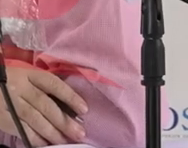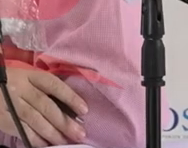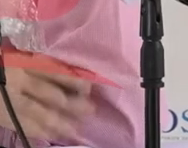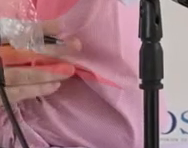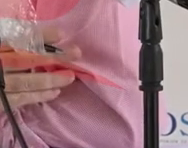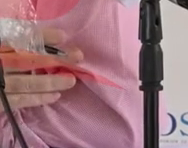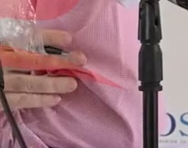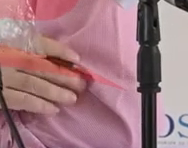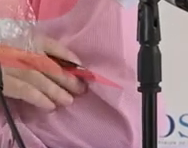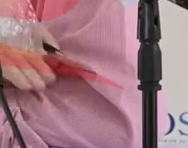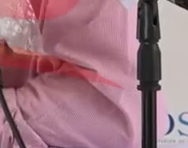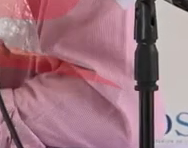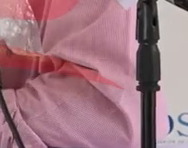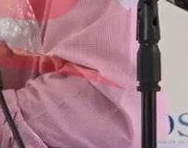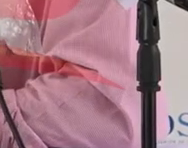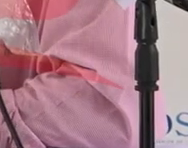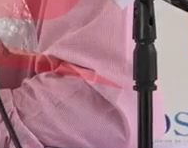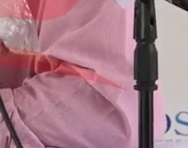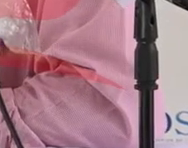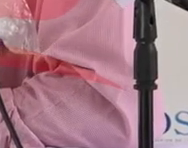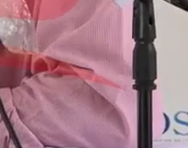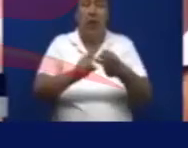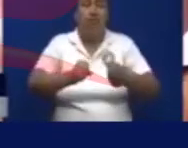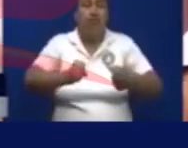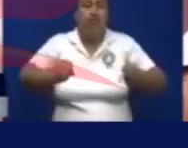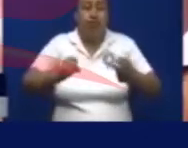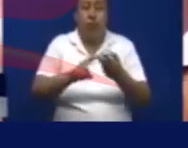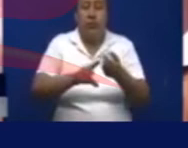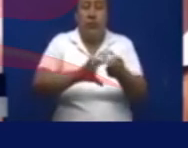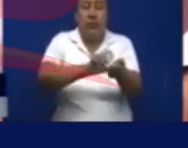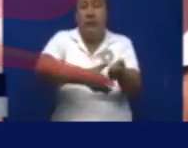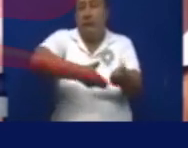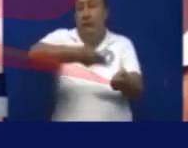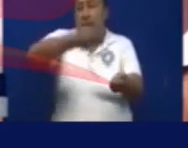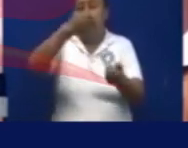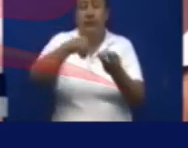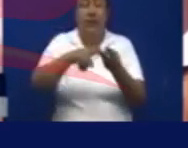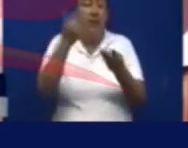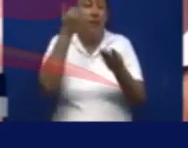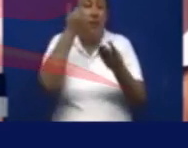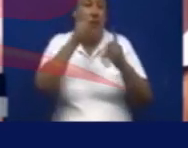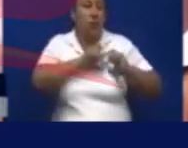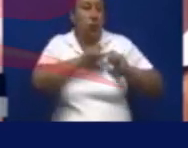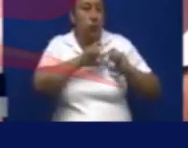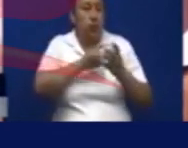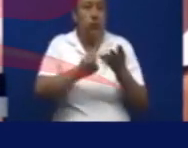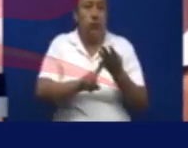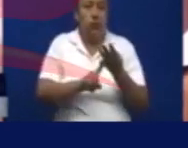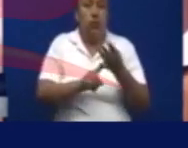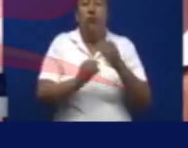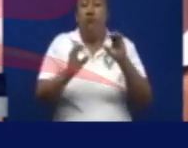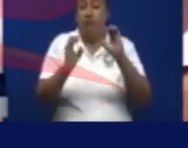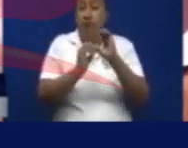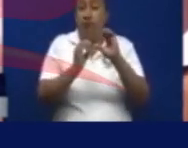El Consejo Superior de la empresa privada se refirió acerca de la denuncia que realizó el Ministerio de Salud sobre la circulación de posibles pruebas falsas